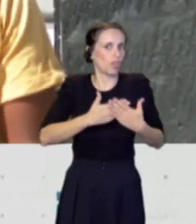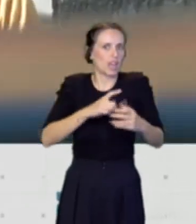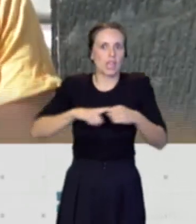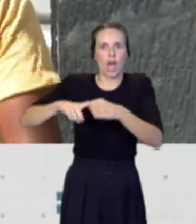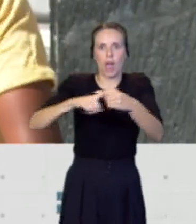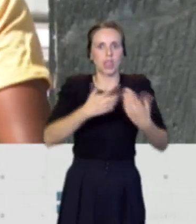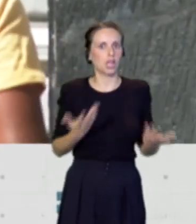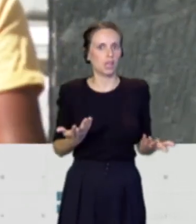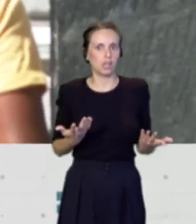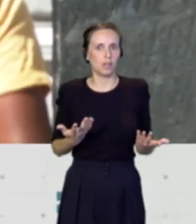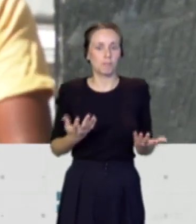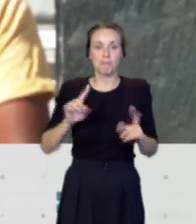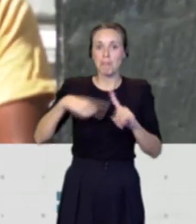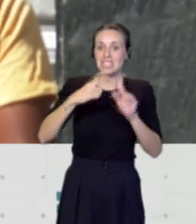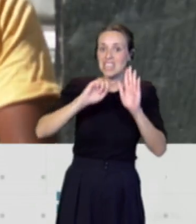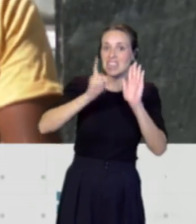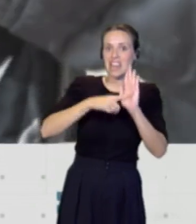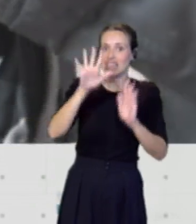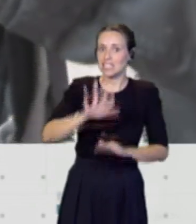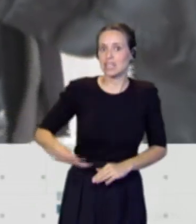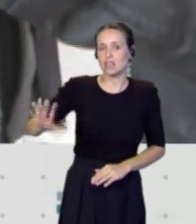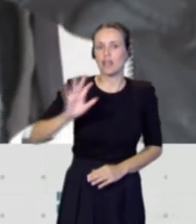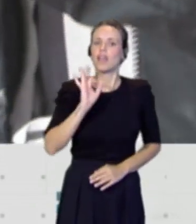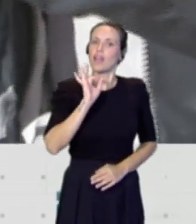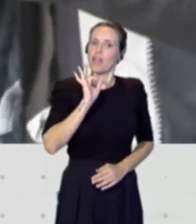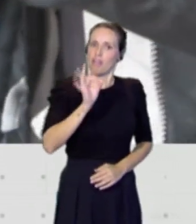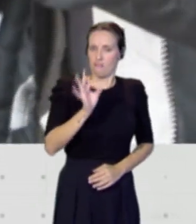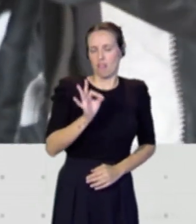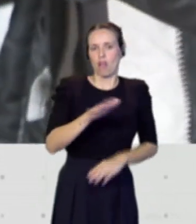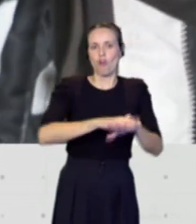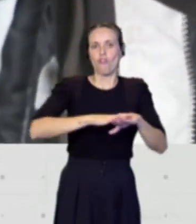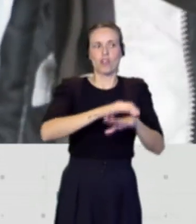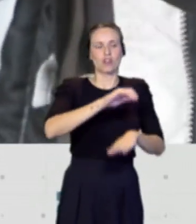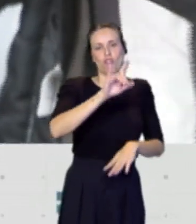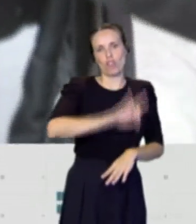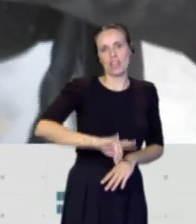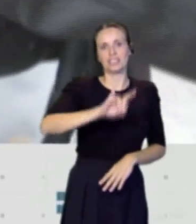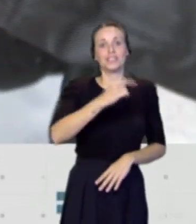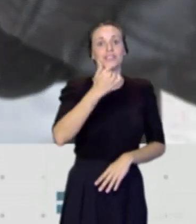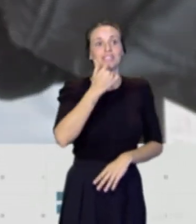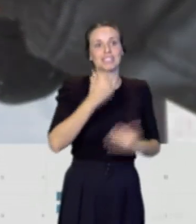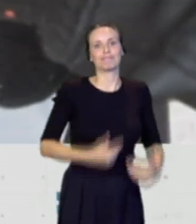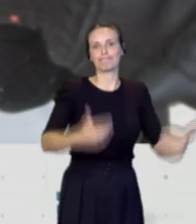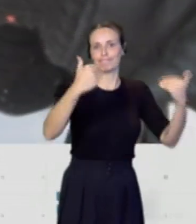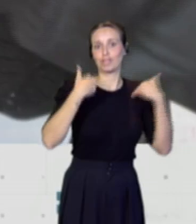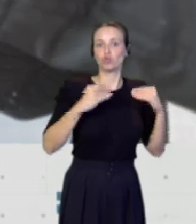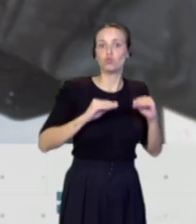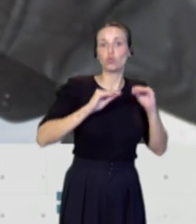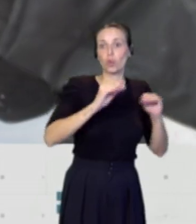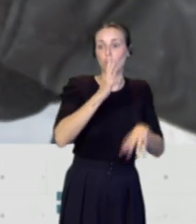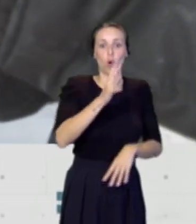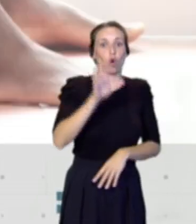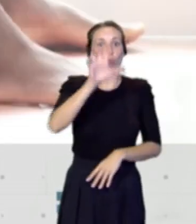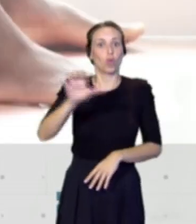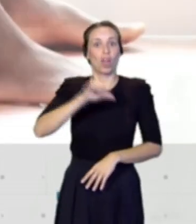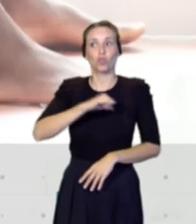una ley estatal. Es cierto que el Estado autonómico se ha construido sobre la premisa de que el orden competencial asigna a las comunidades autónomas